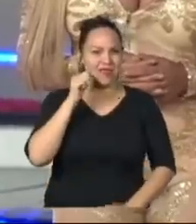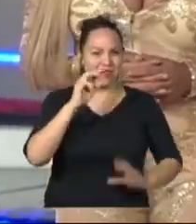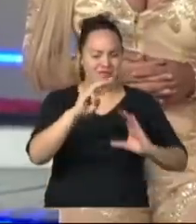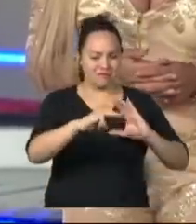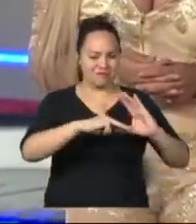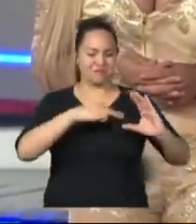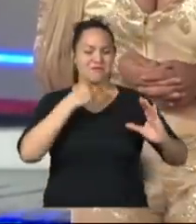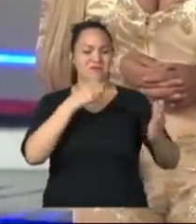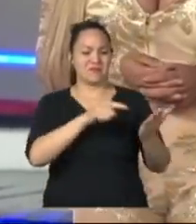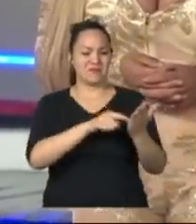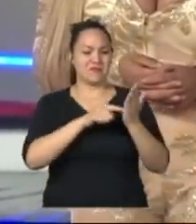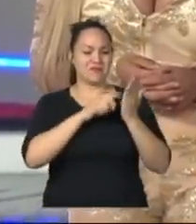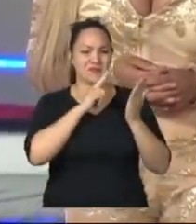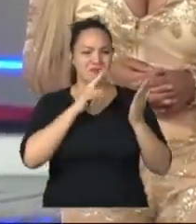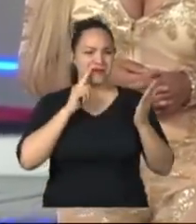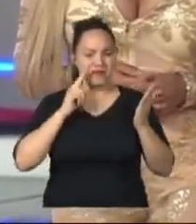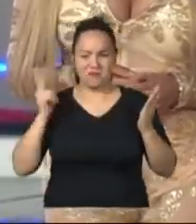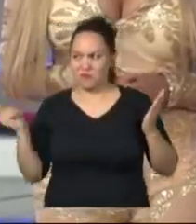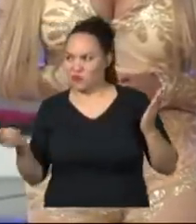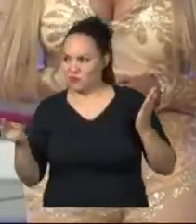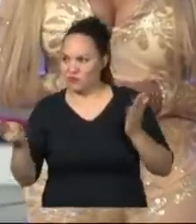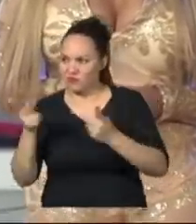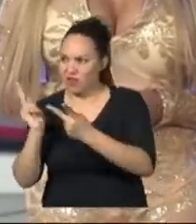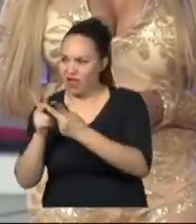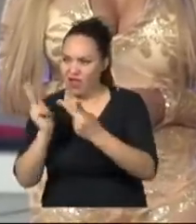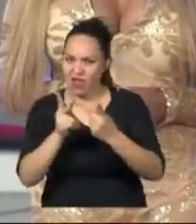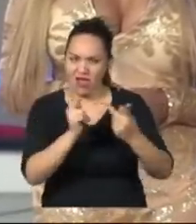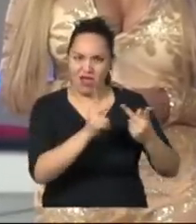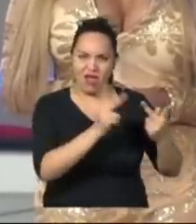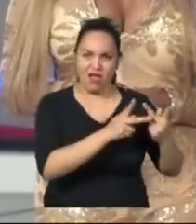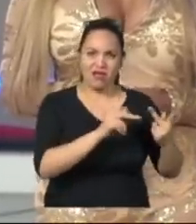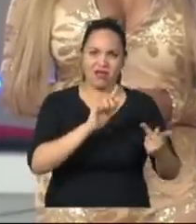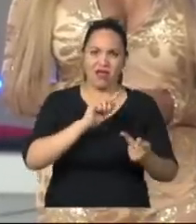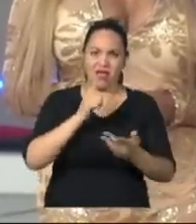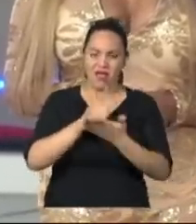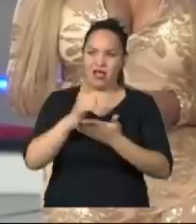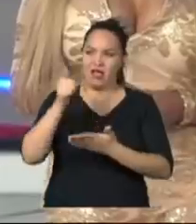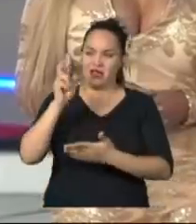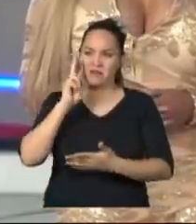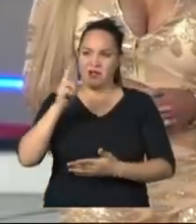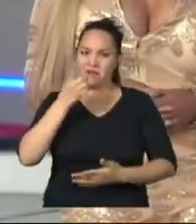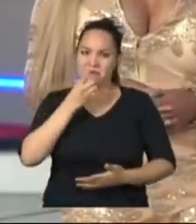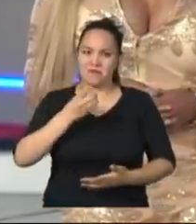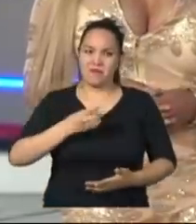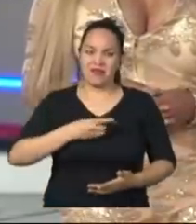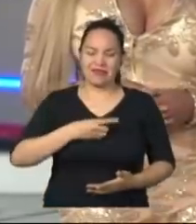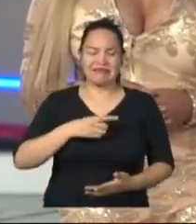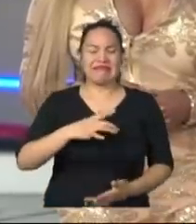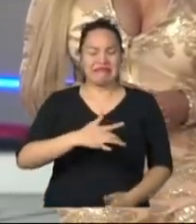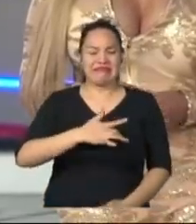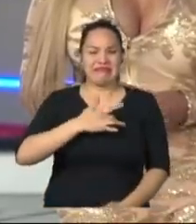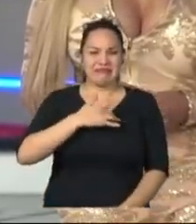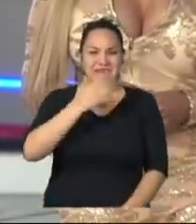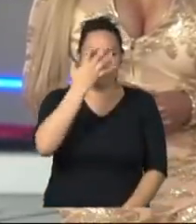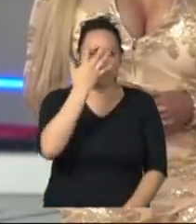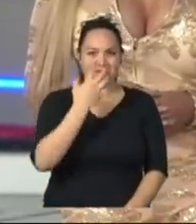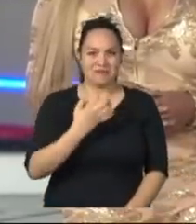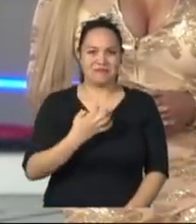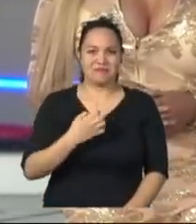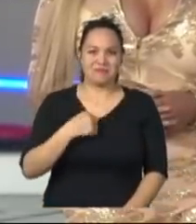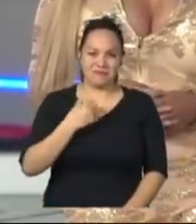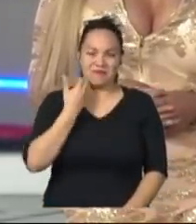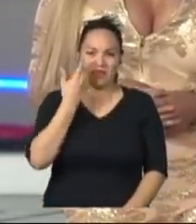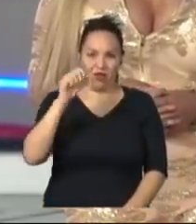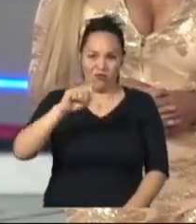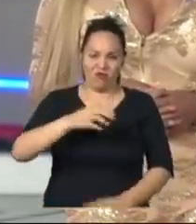noticia y que la confirmo con algunos compañeros que se encuentran en Linares, pues sí nos dolió muchísimo, y quería yo anunciarlo